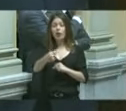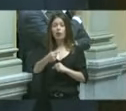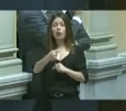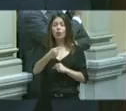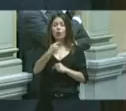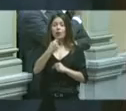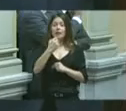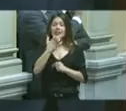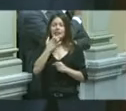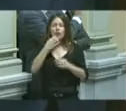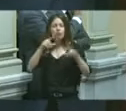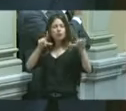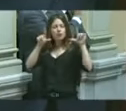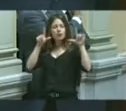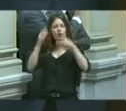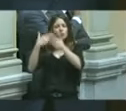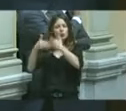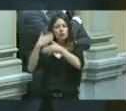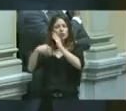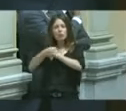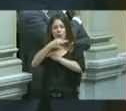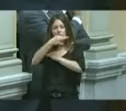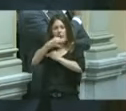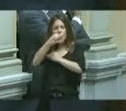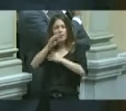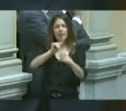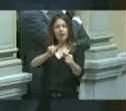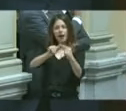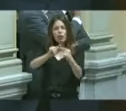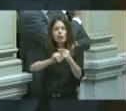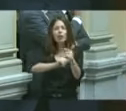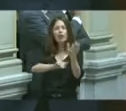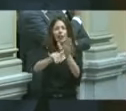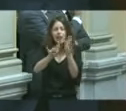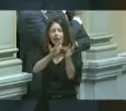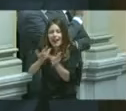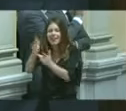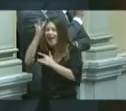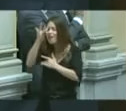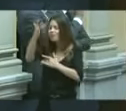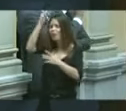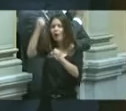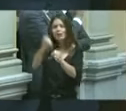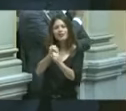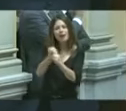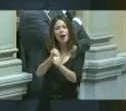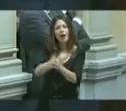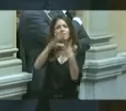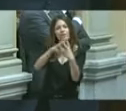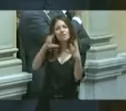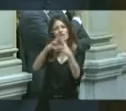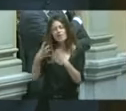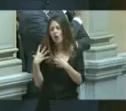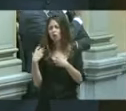se encuentra un rastro, autorretrato bocetado de palabras, diálogo, cercanía, ilusión, trabajo, ambición,